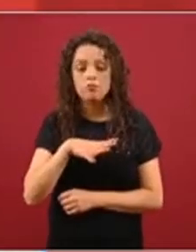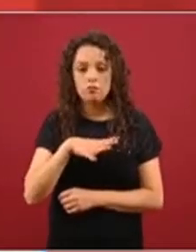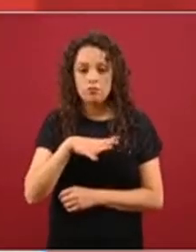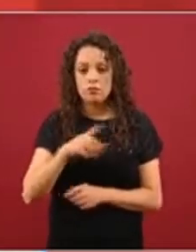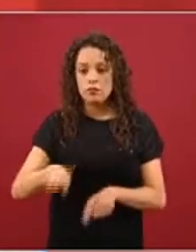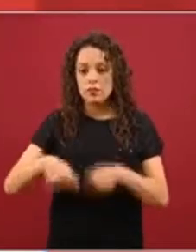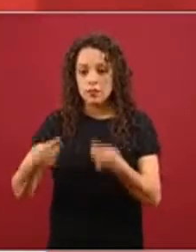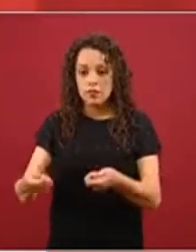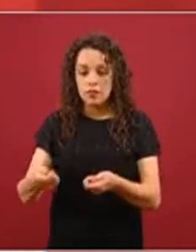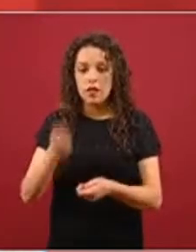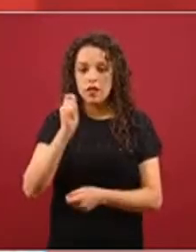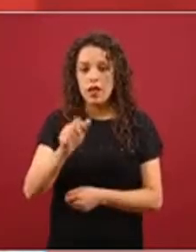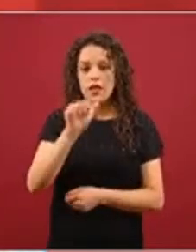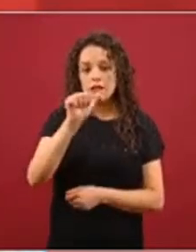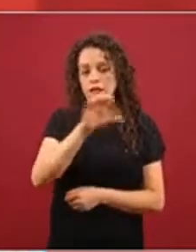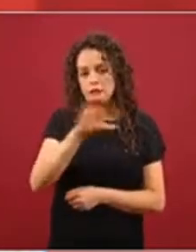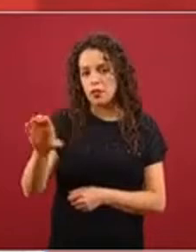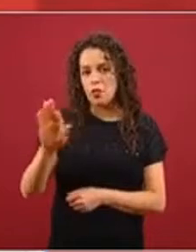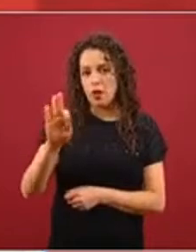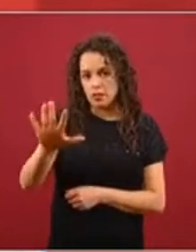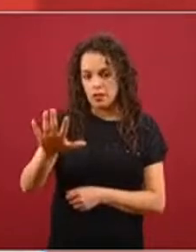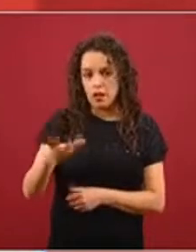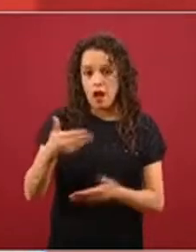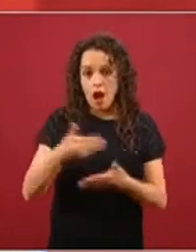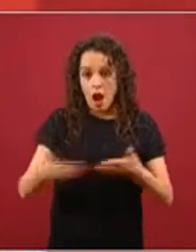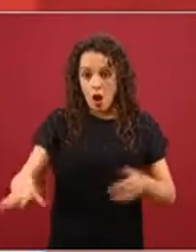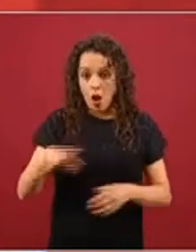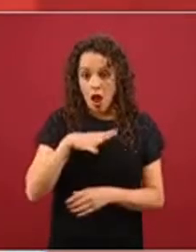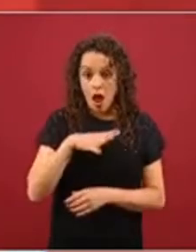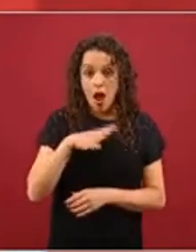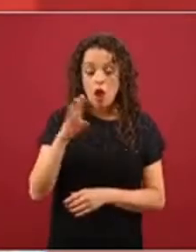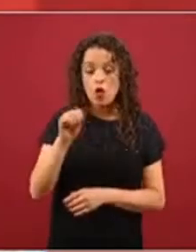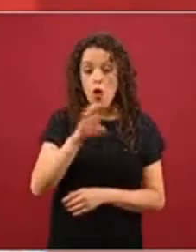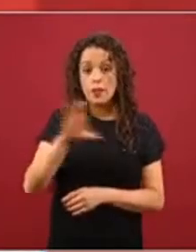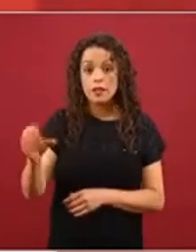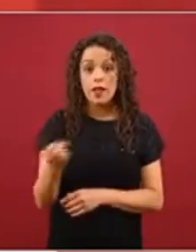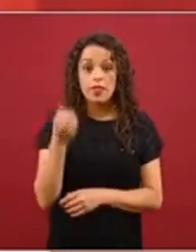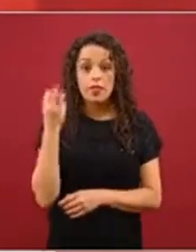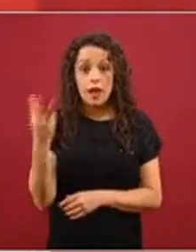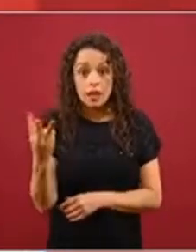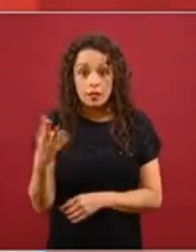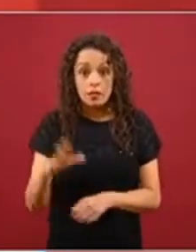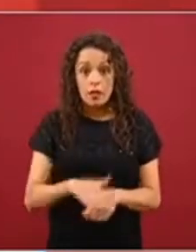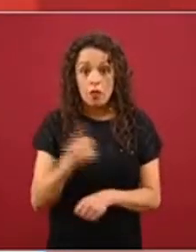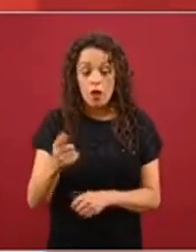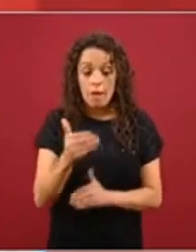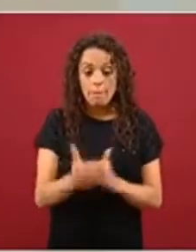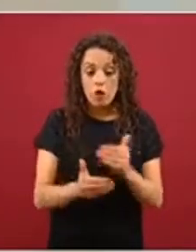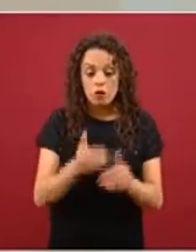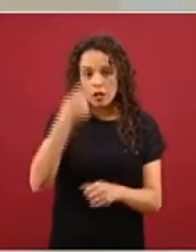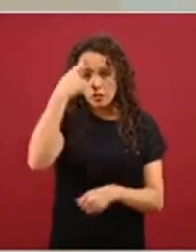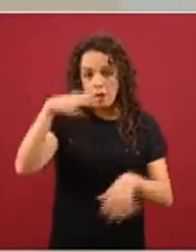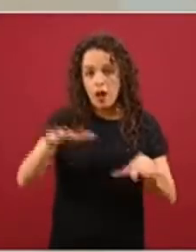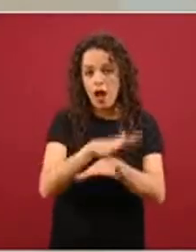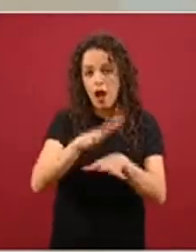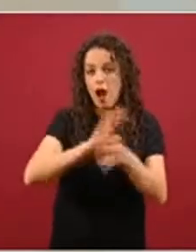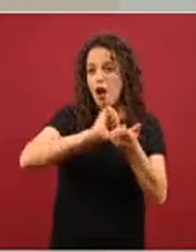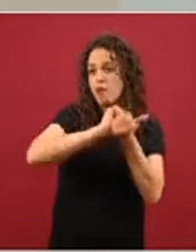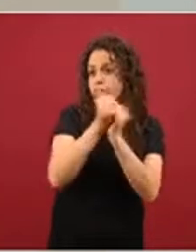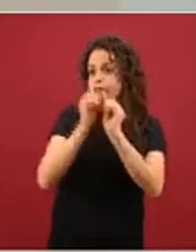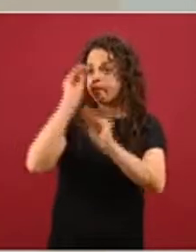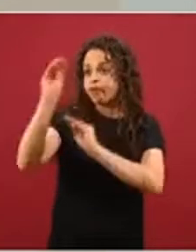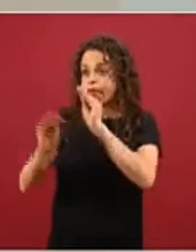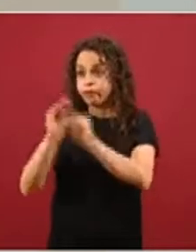designaron 645 y hoy tenemos 903, porque hemos hecho todo un proceso de reconversión. Este lo vamos a